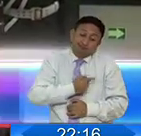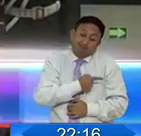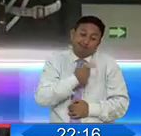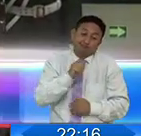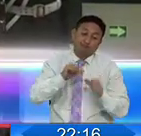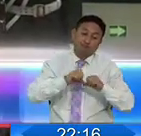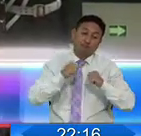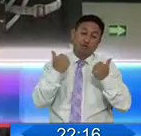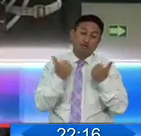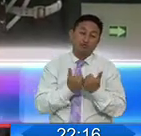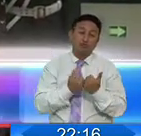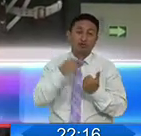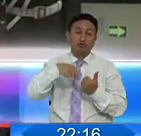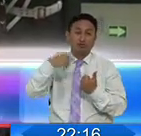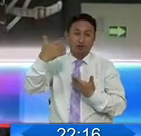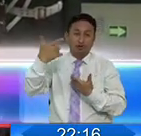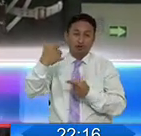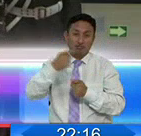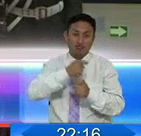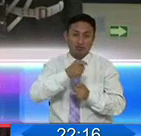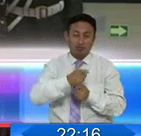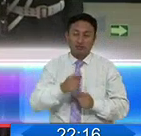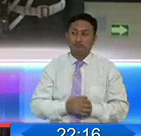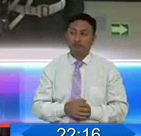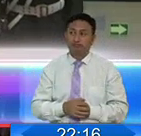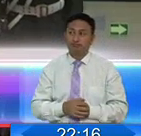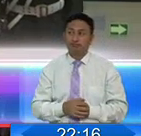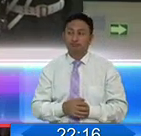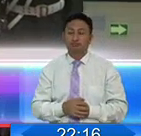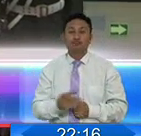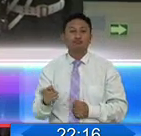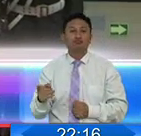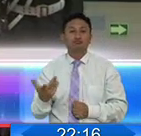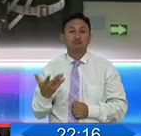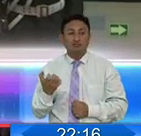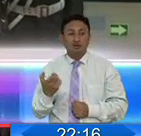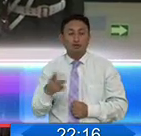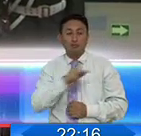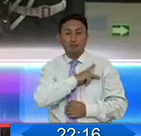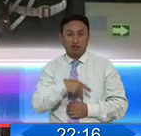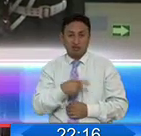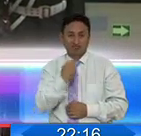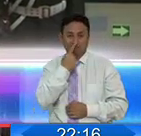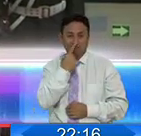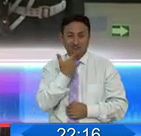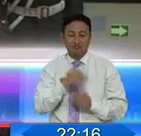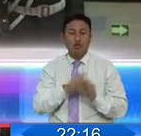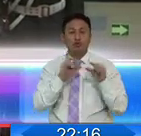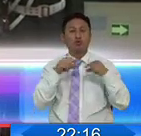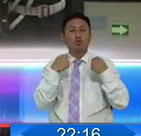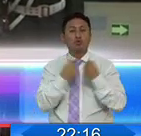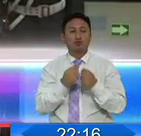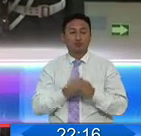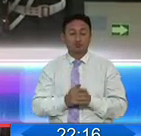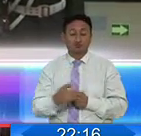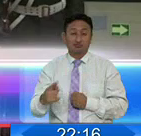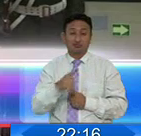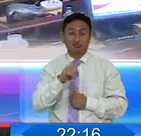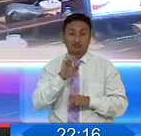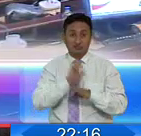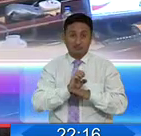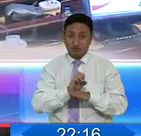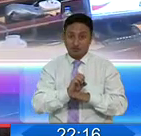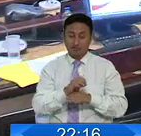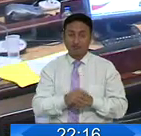sido presa de la politiquería de buscar intereses personales o de grupos de interés del país